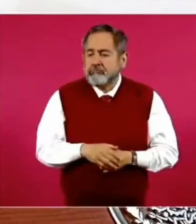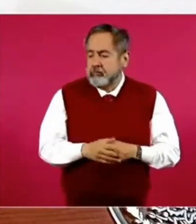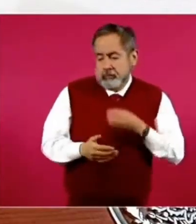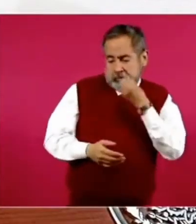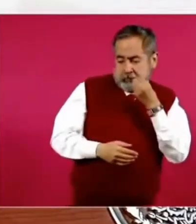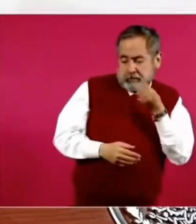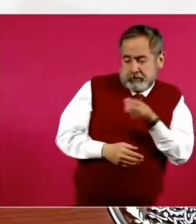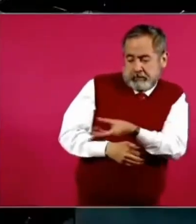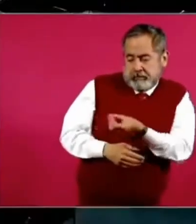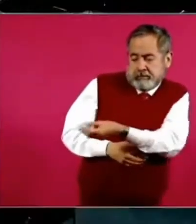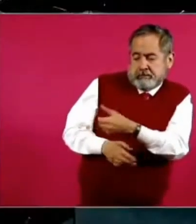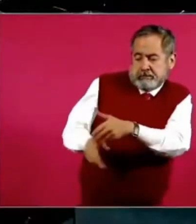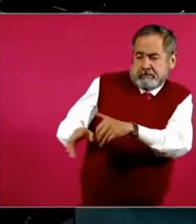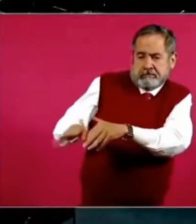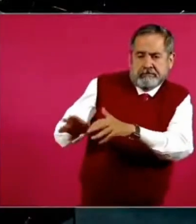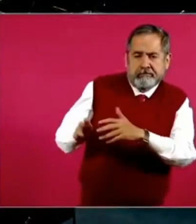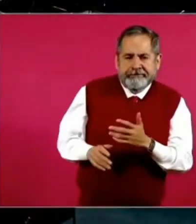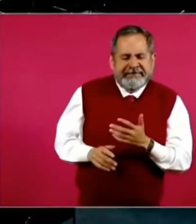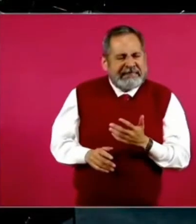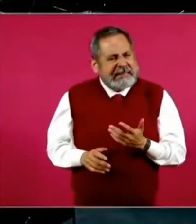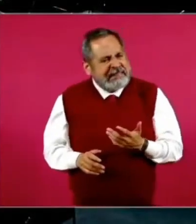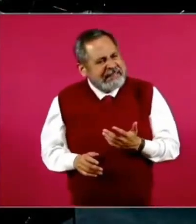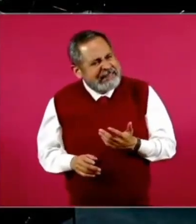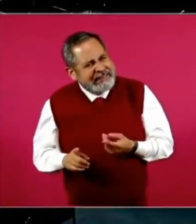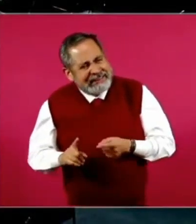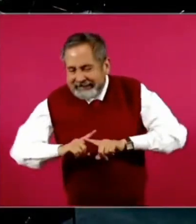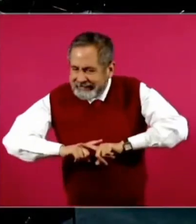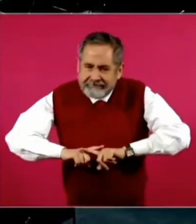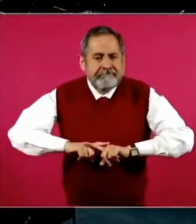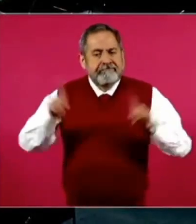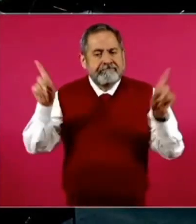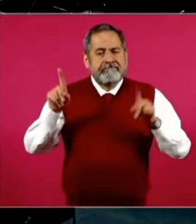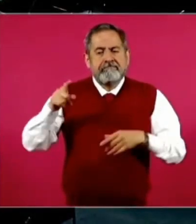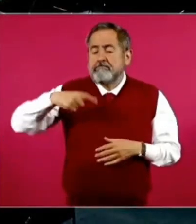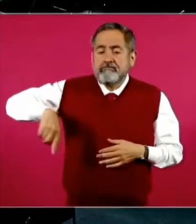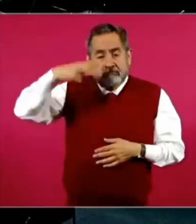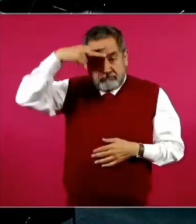Entonces, por eso nosotros los mexicanos tenemos